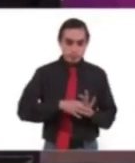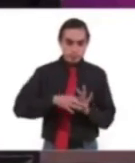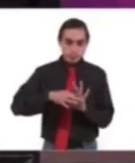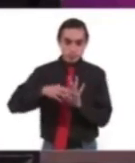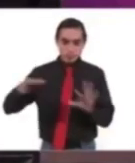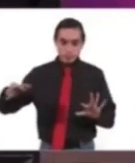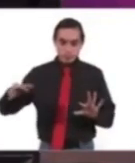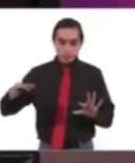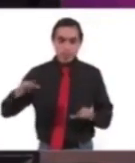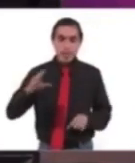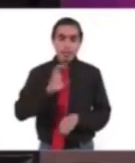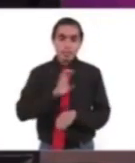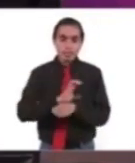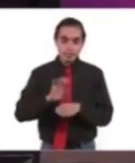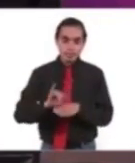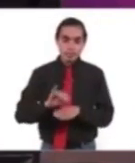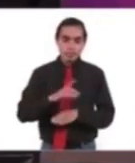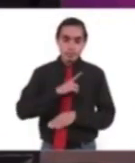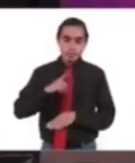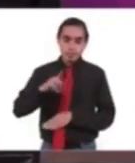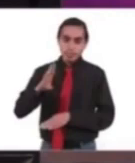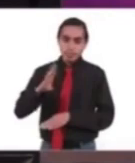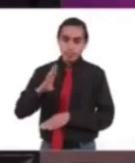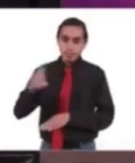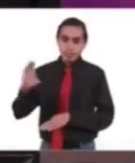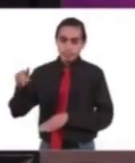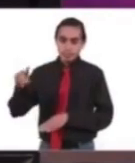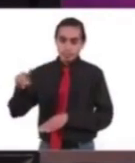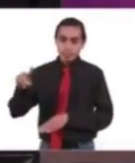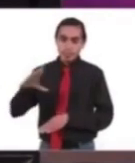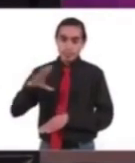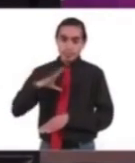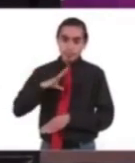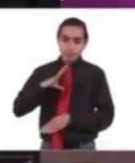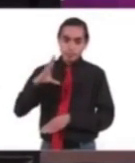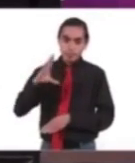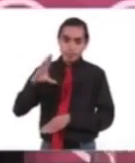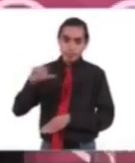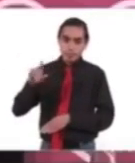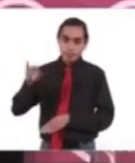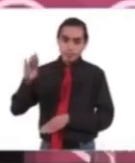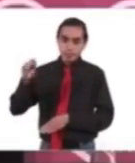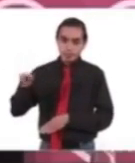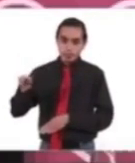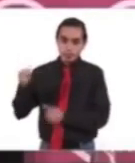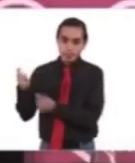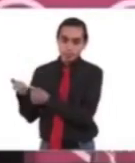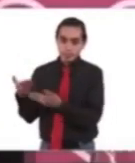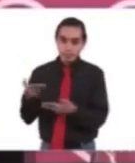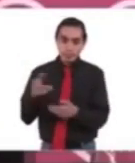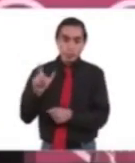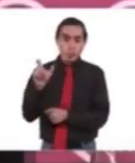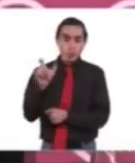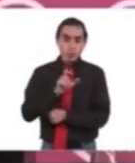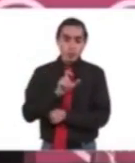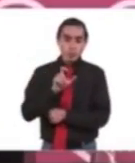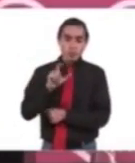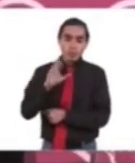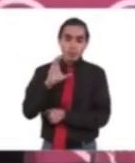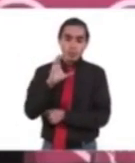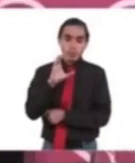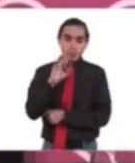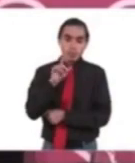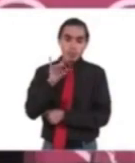del abastecimiento de California. Y cuando California entra en crisis, donde primero se